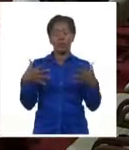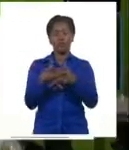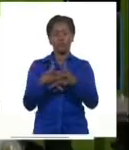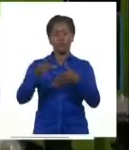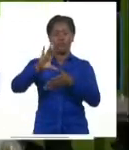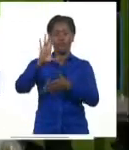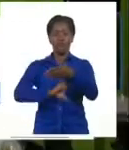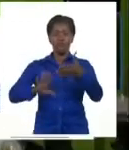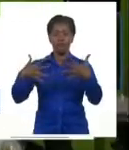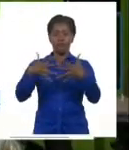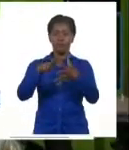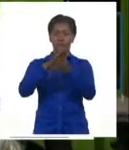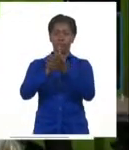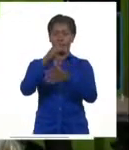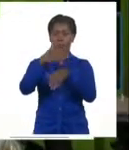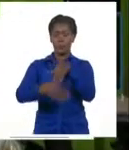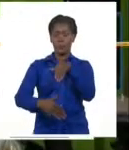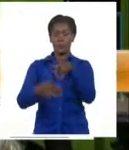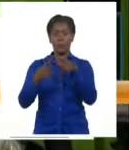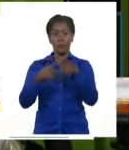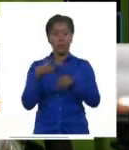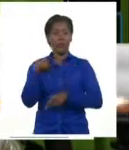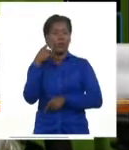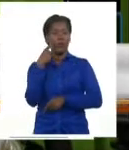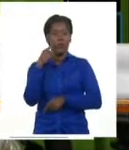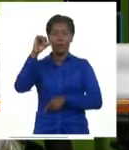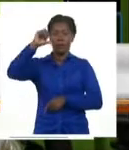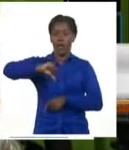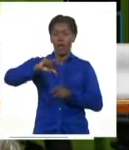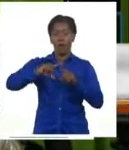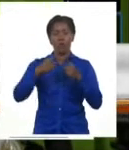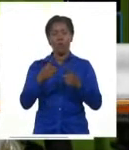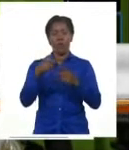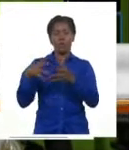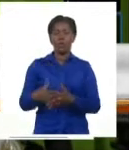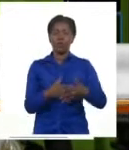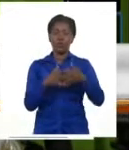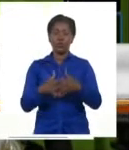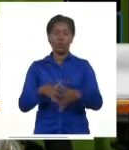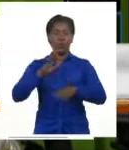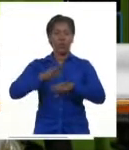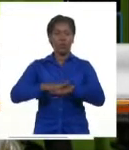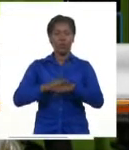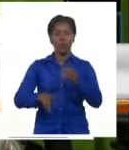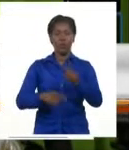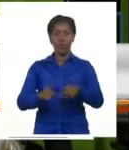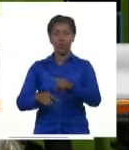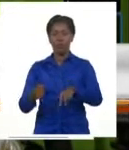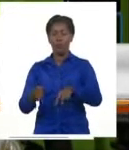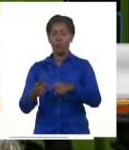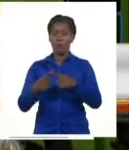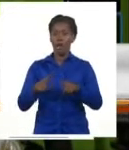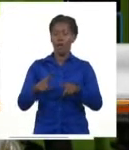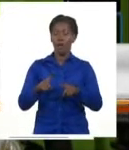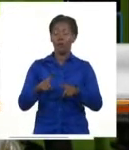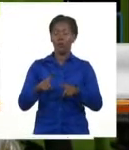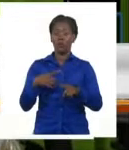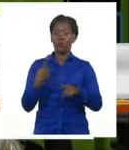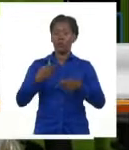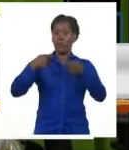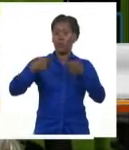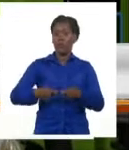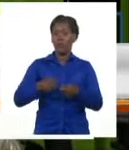alianza. Vemos los intentos de otros por socavar nuestra soberanía y nuestro derecho